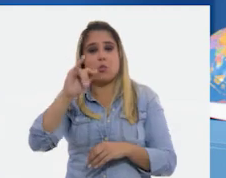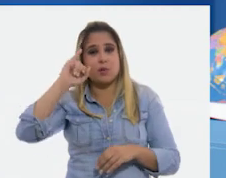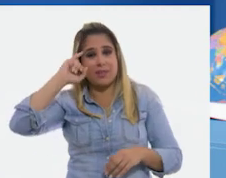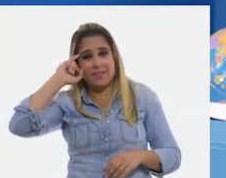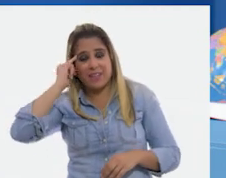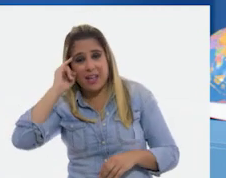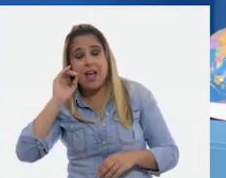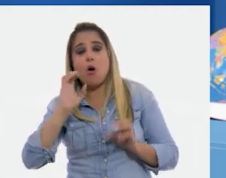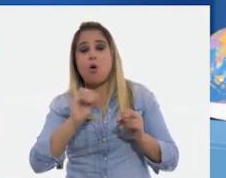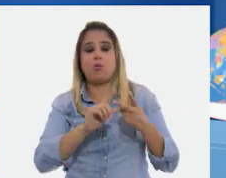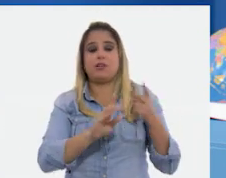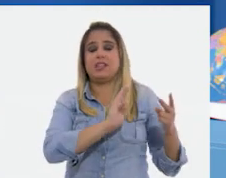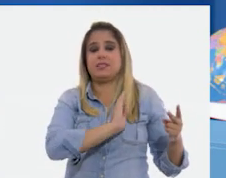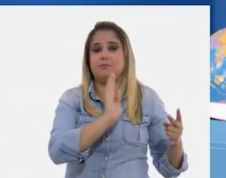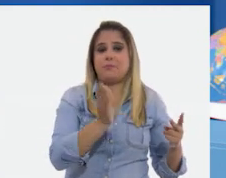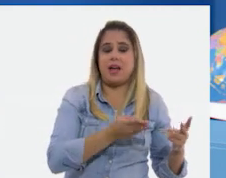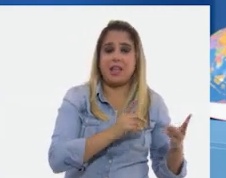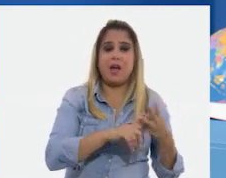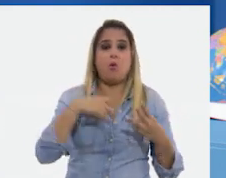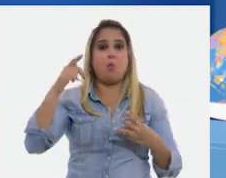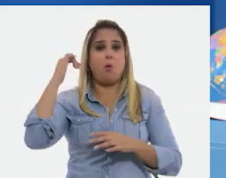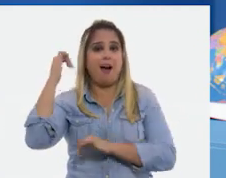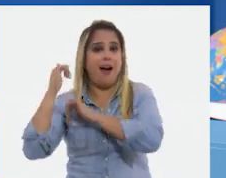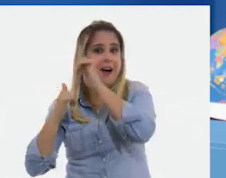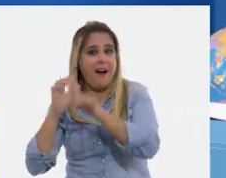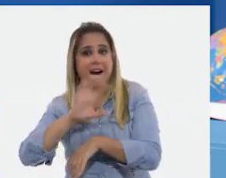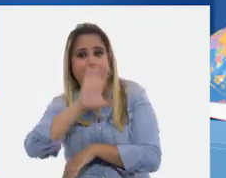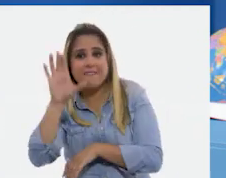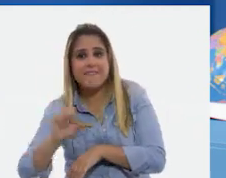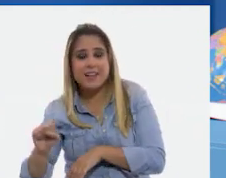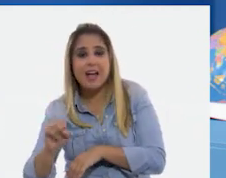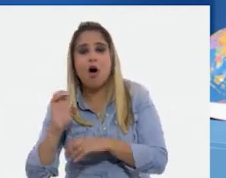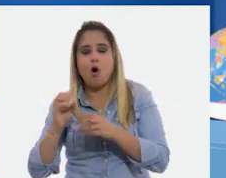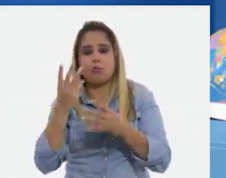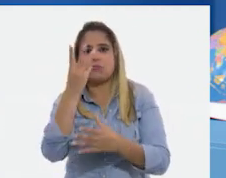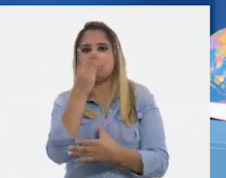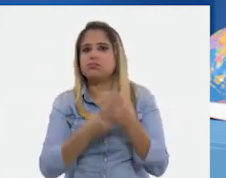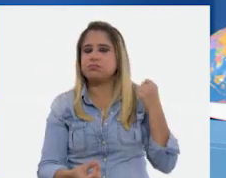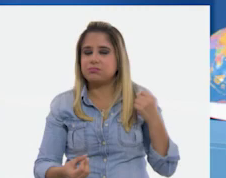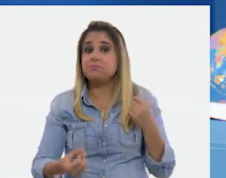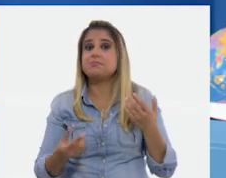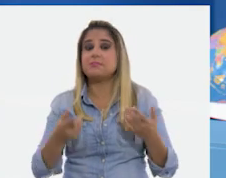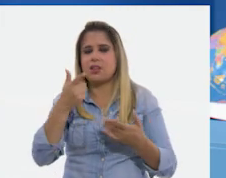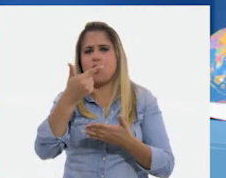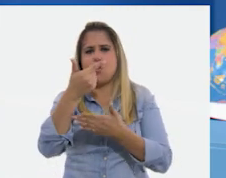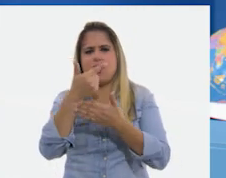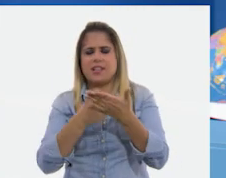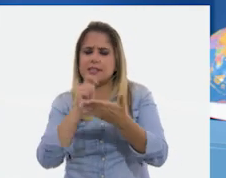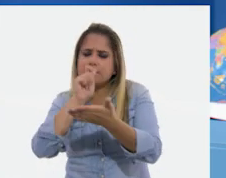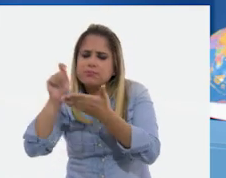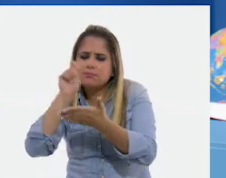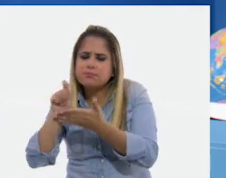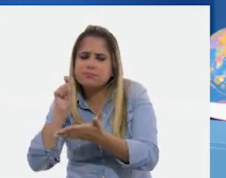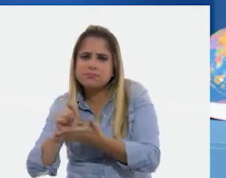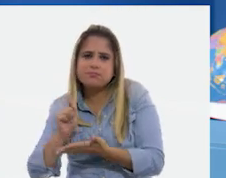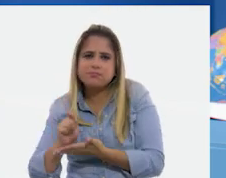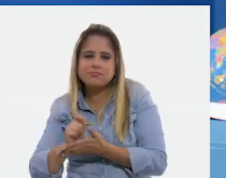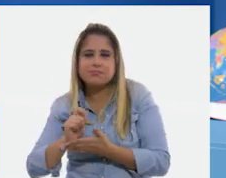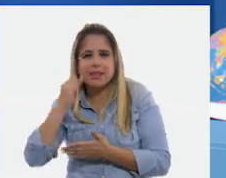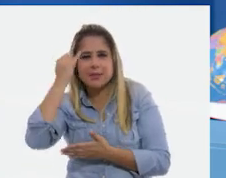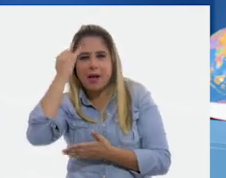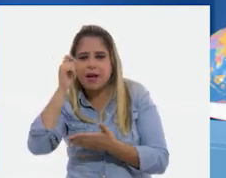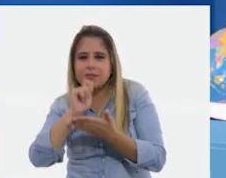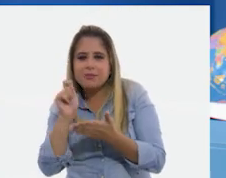indígena, español, africano o una mezcla de estas, y hagan una lista de ellas.